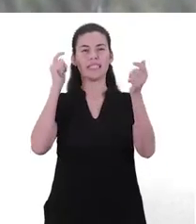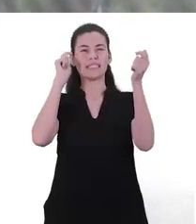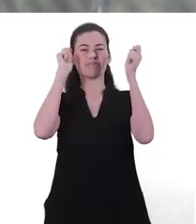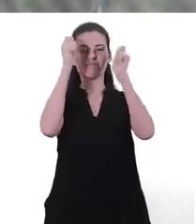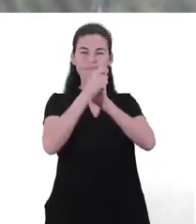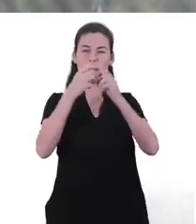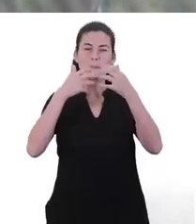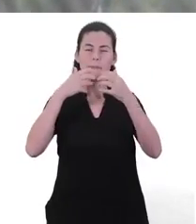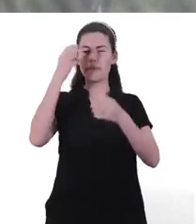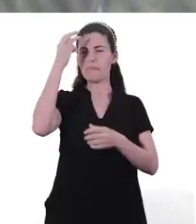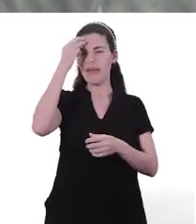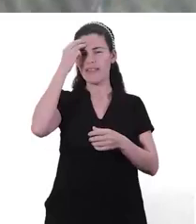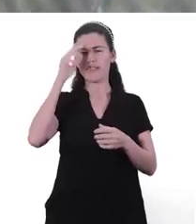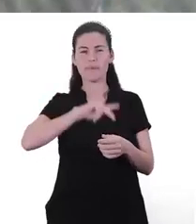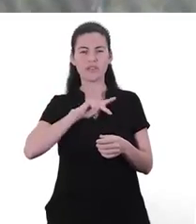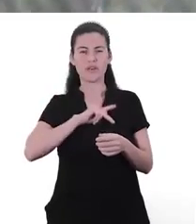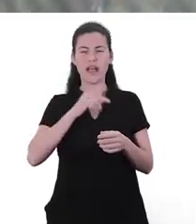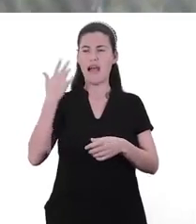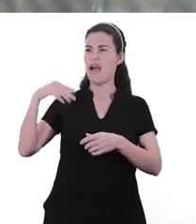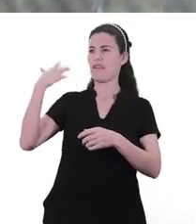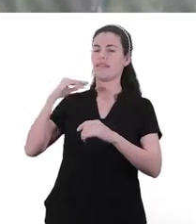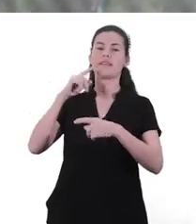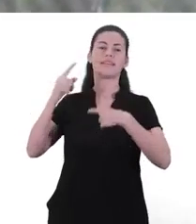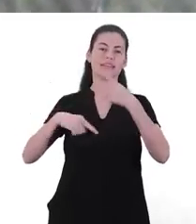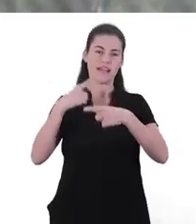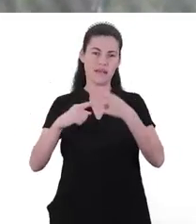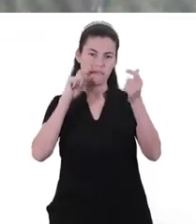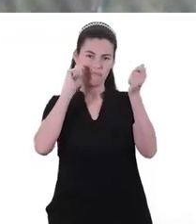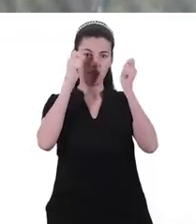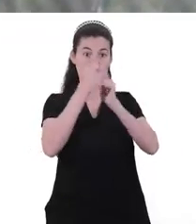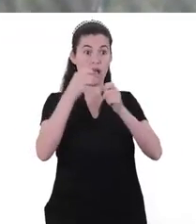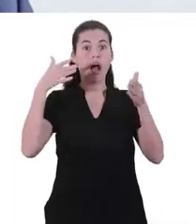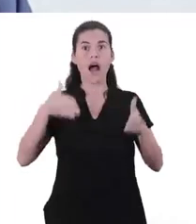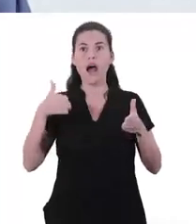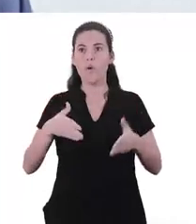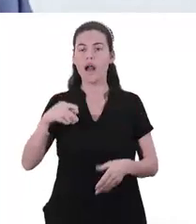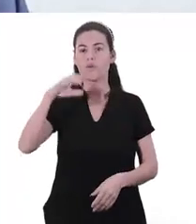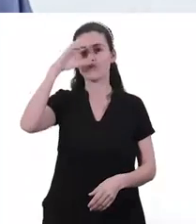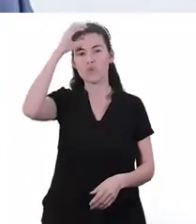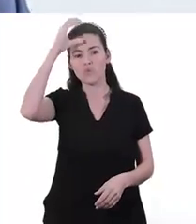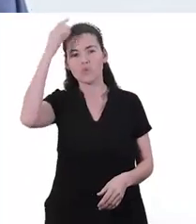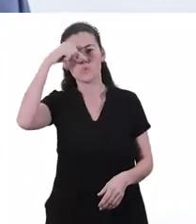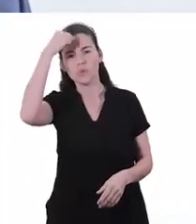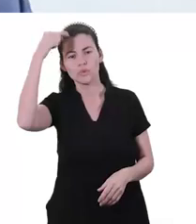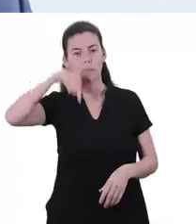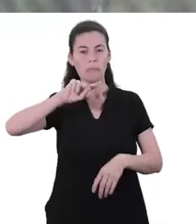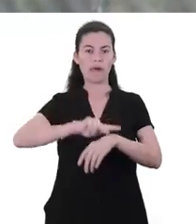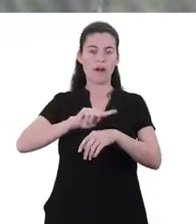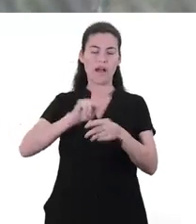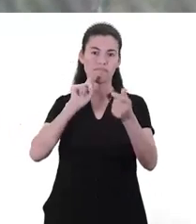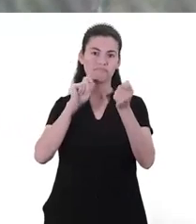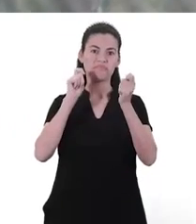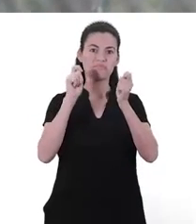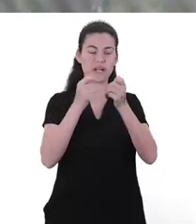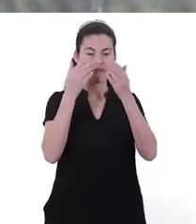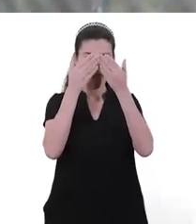constructo, ¿verdad? Que ya está ahí instalado. Pero igual esta generación ya está cambiando muchísimo. Admite mucho más, digamos. Totalmente, mucho más